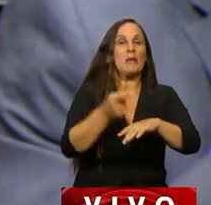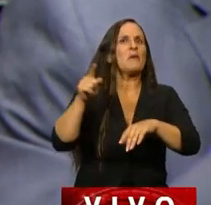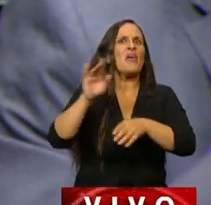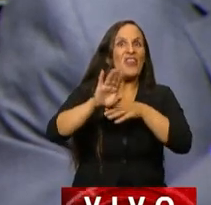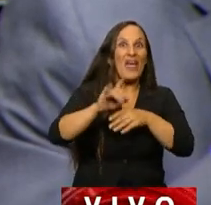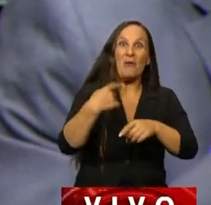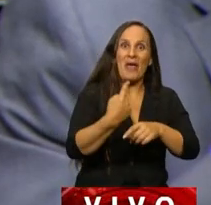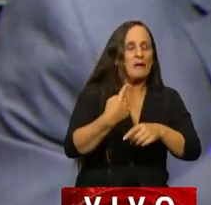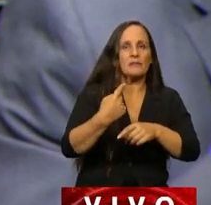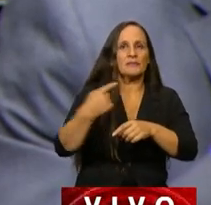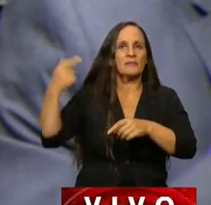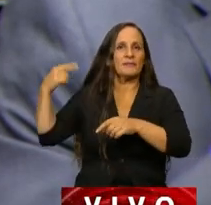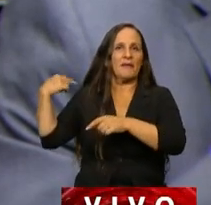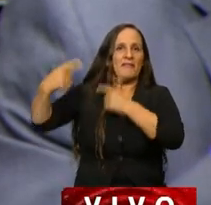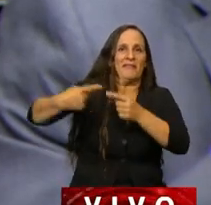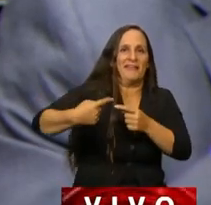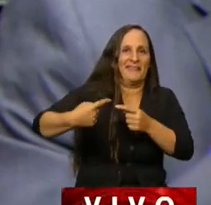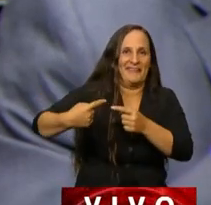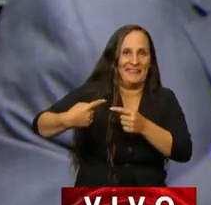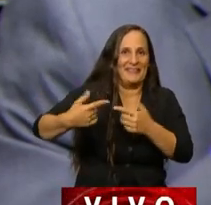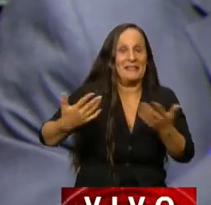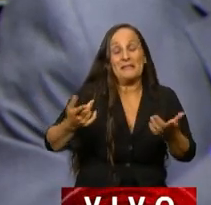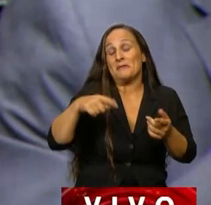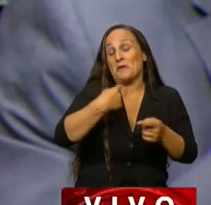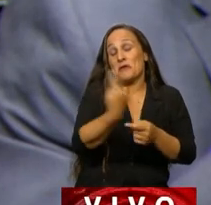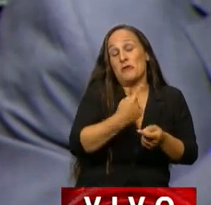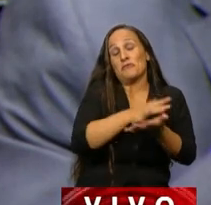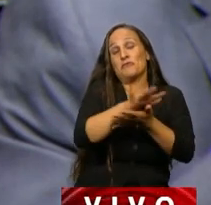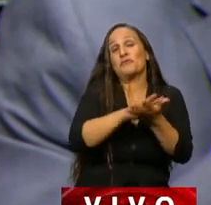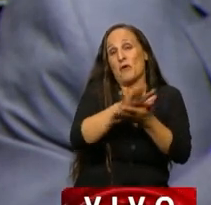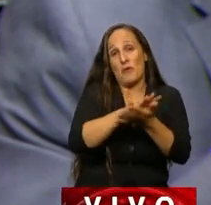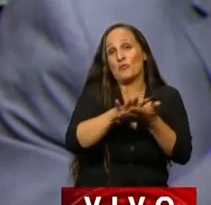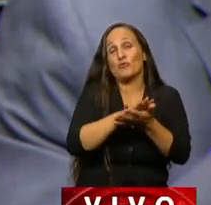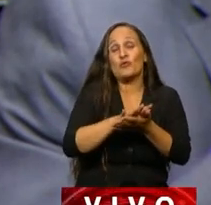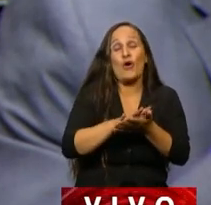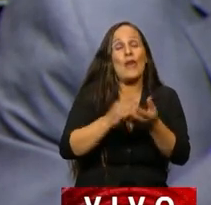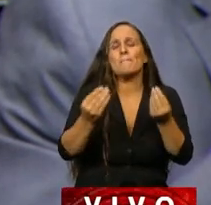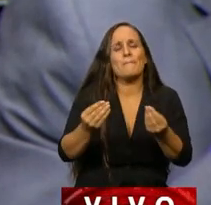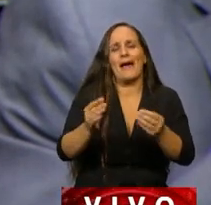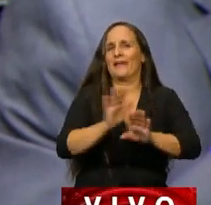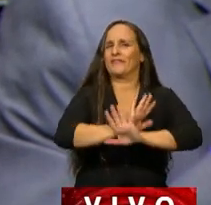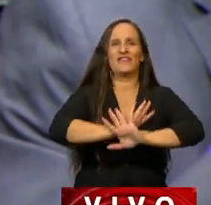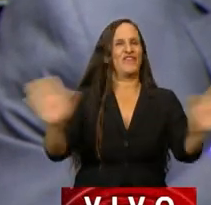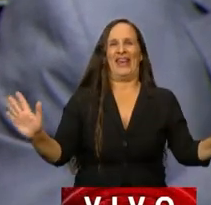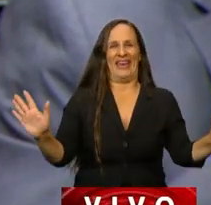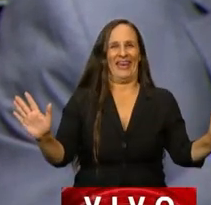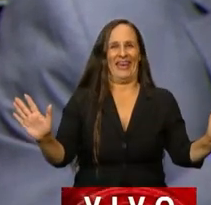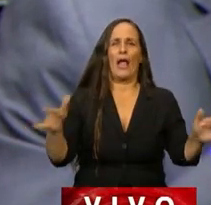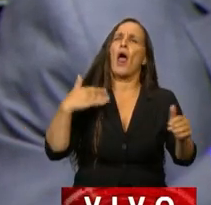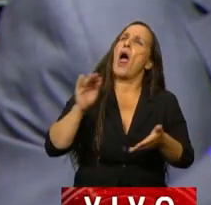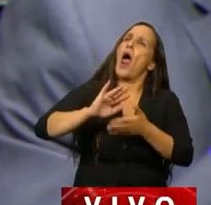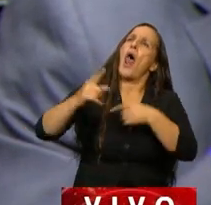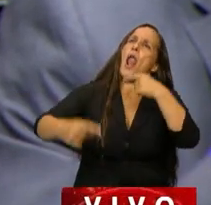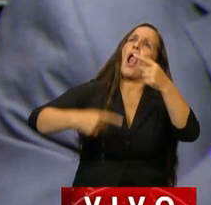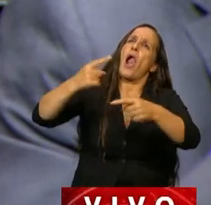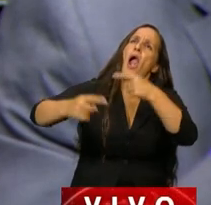heredada sin beneficios de inventario y solucionarla de manera definitiva para que poner a nuestro país